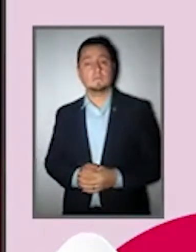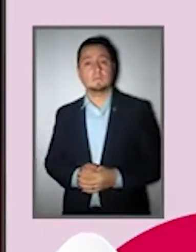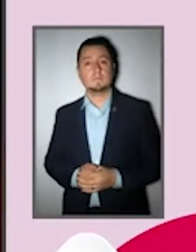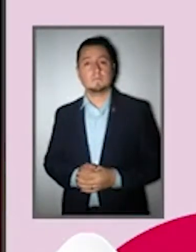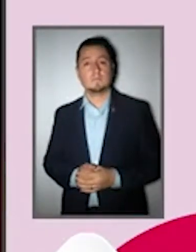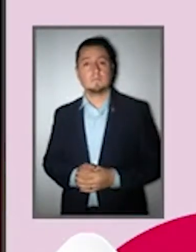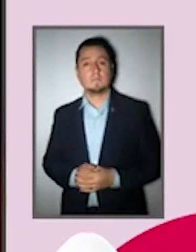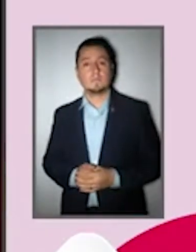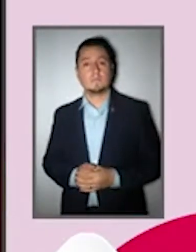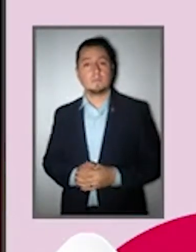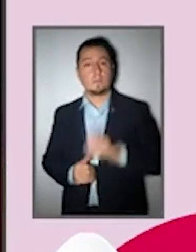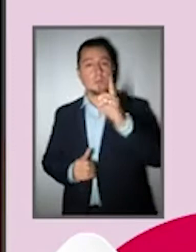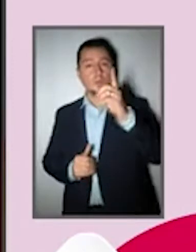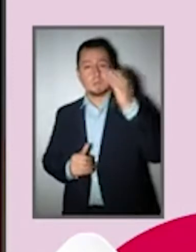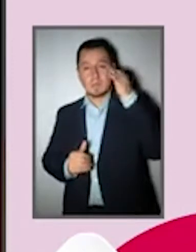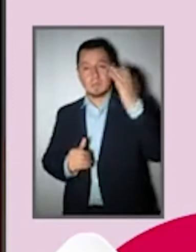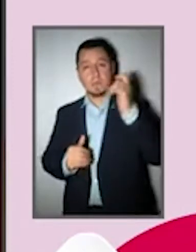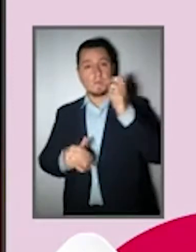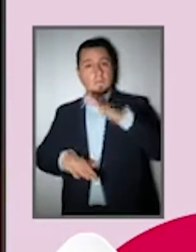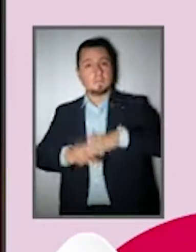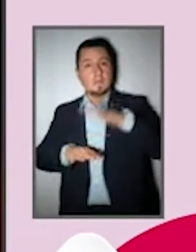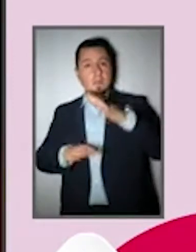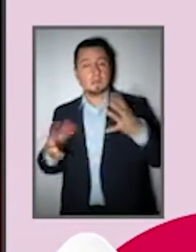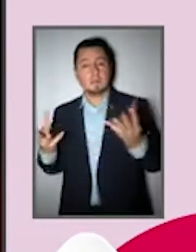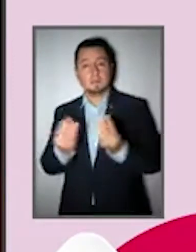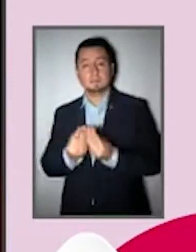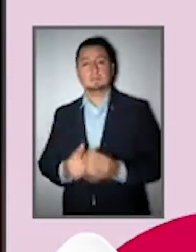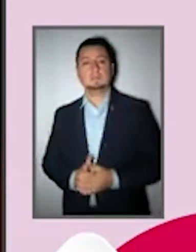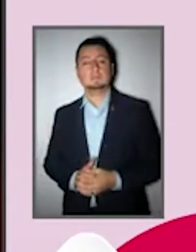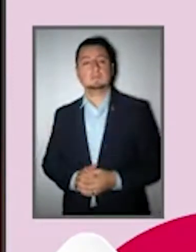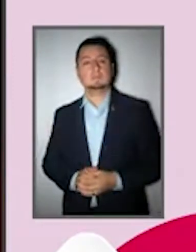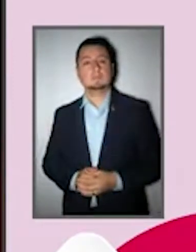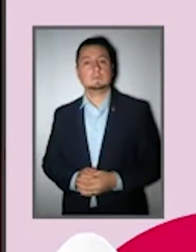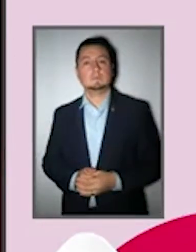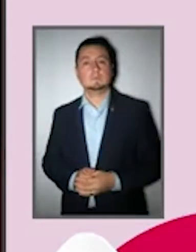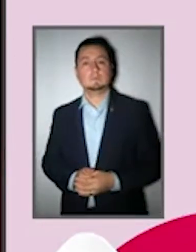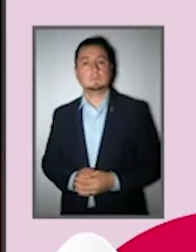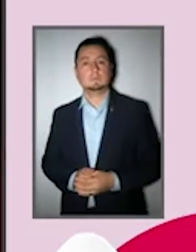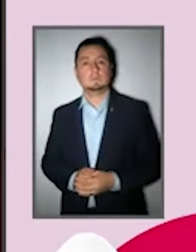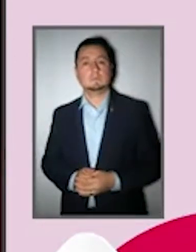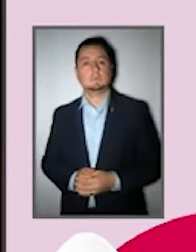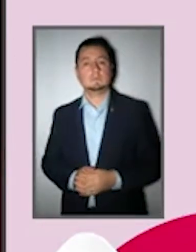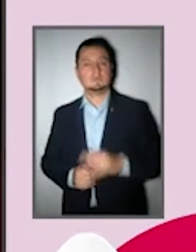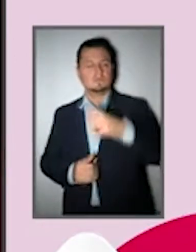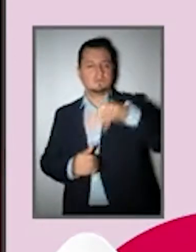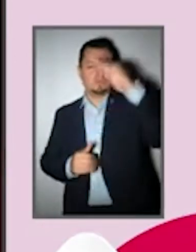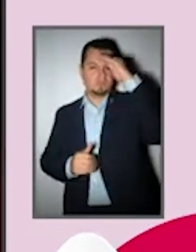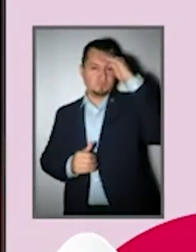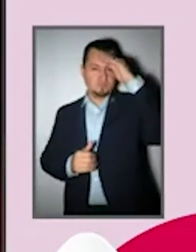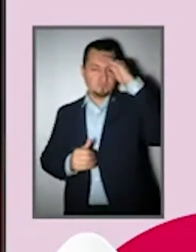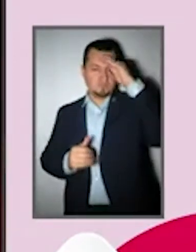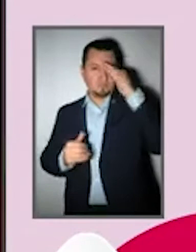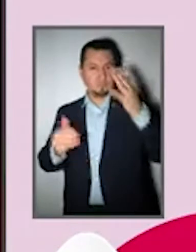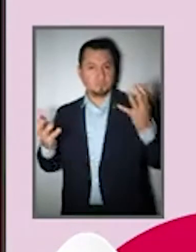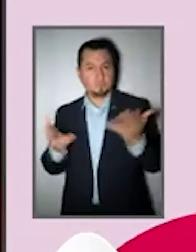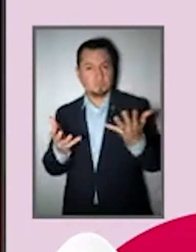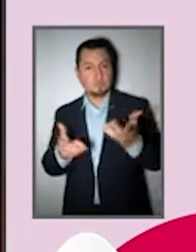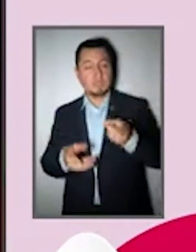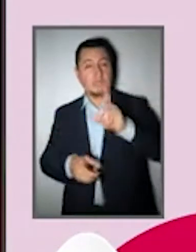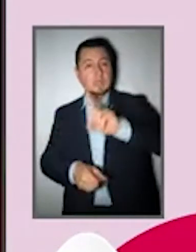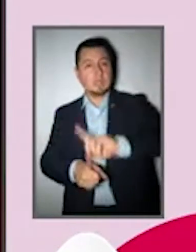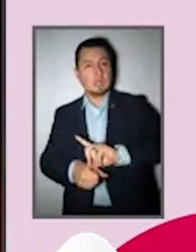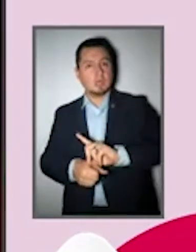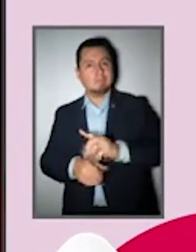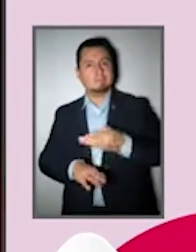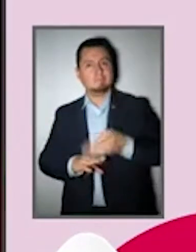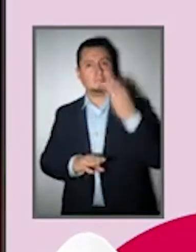que en un evento como este esperaríamos ver lleno de gente, que estaríamos pensando en que un día de fiesta como el que